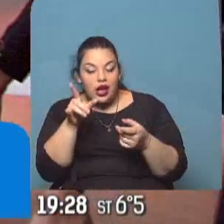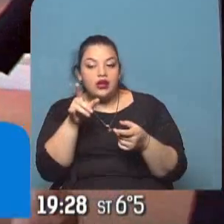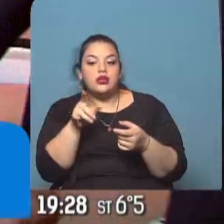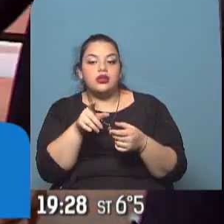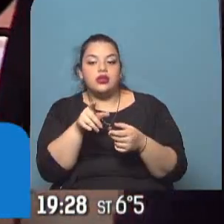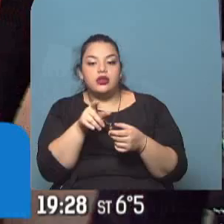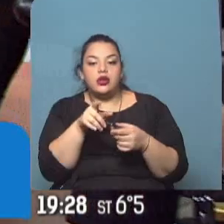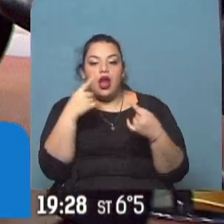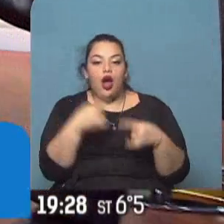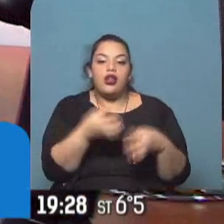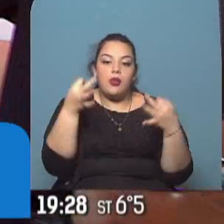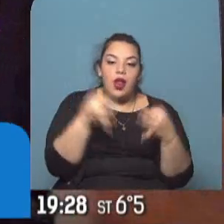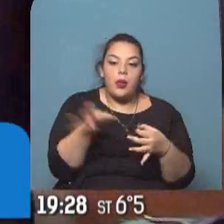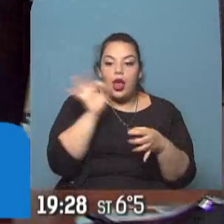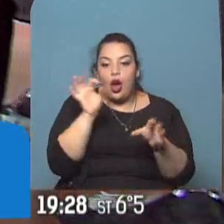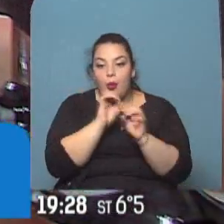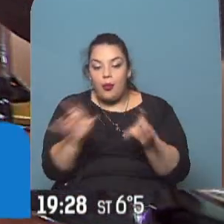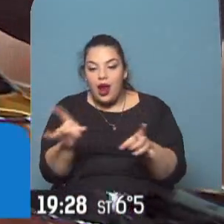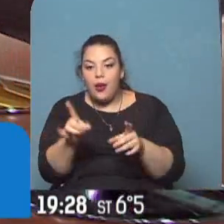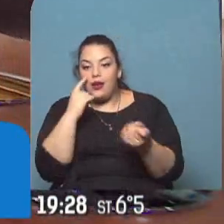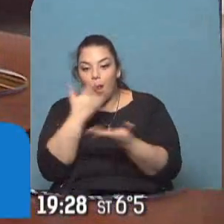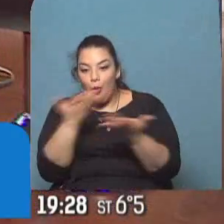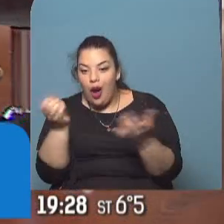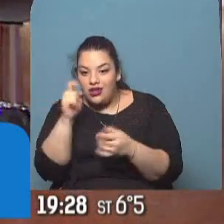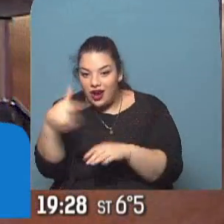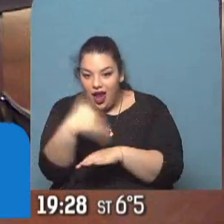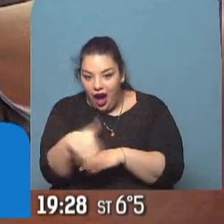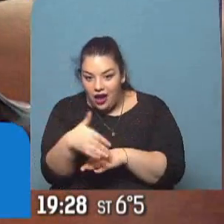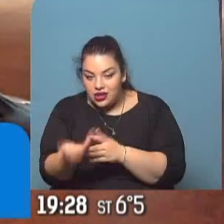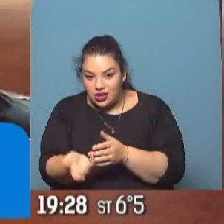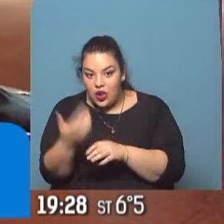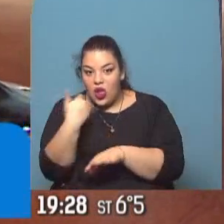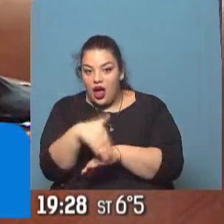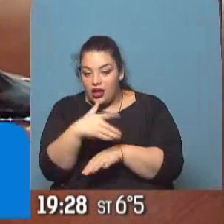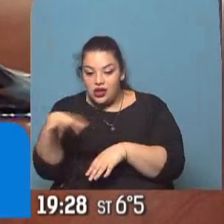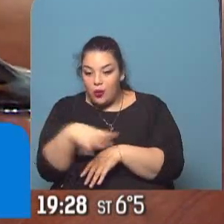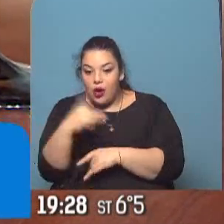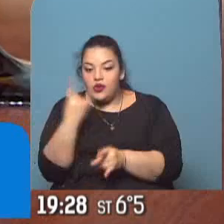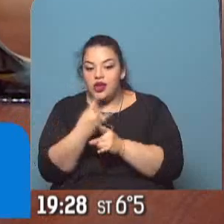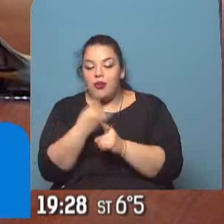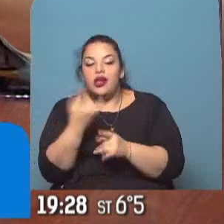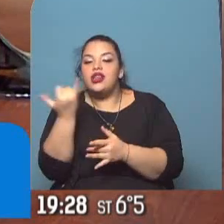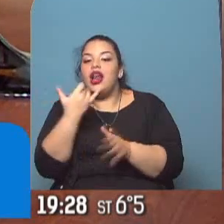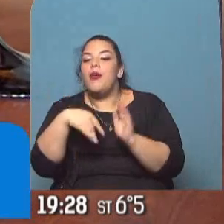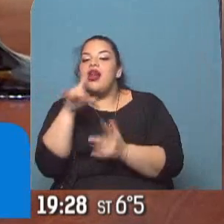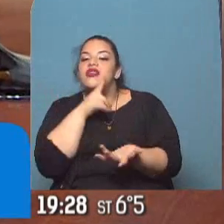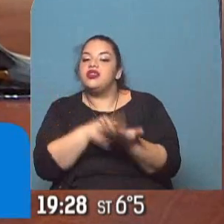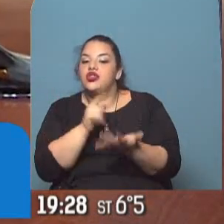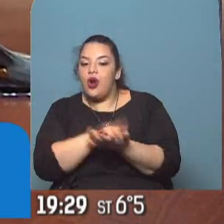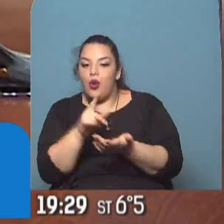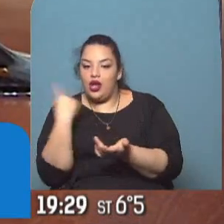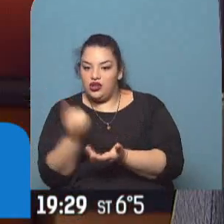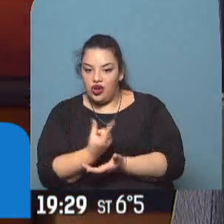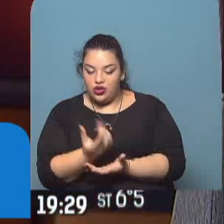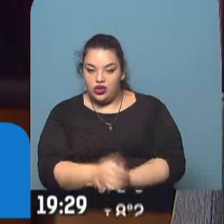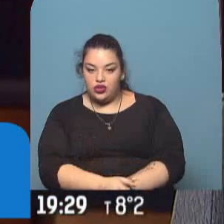o para mal, son permeables a lo que pasa en la calle. Nosotros tenemos una democracia donde la calle tiene una incidencia en nuestro diálogo político, no determinante en el sentido